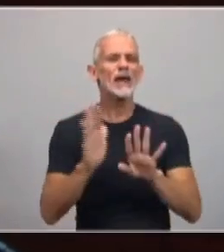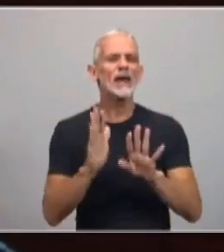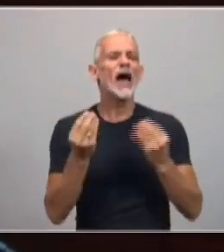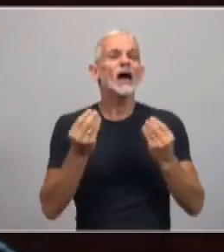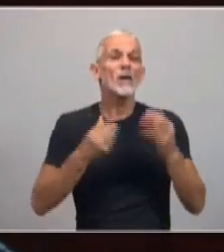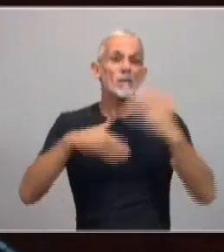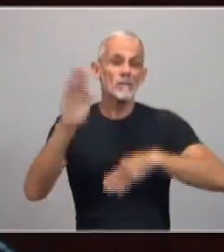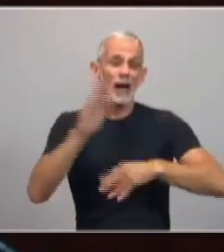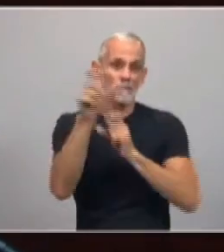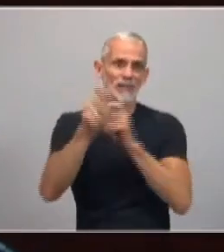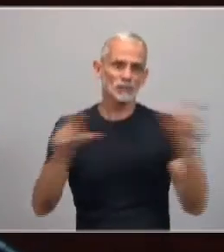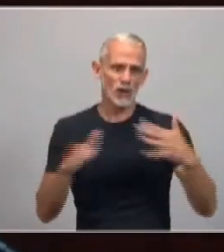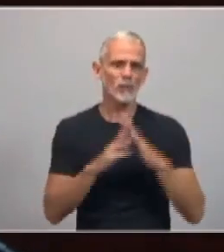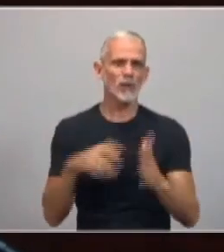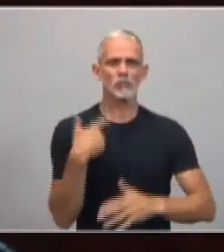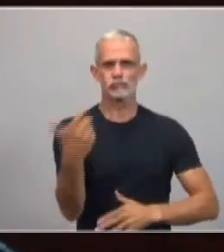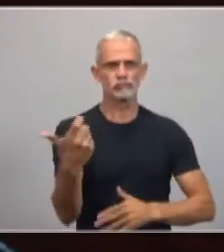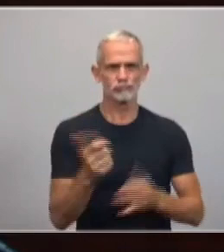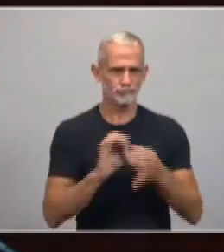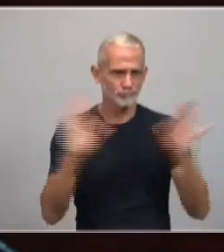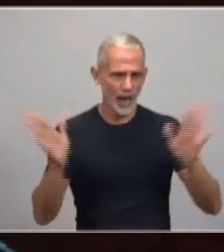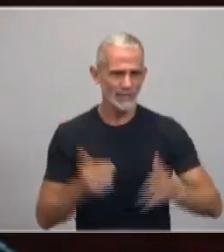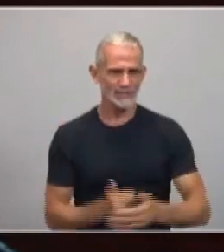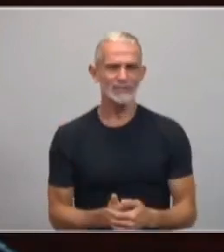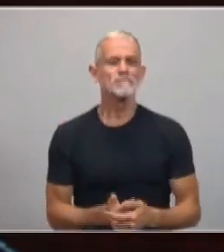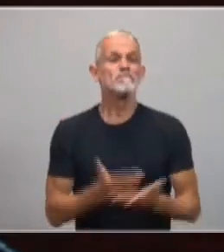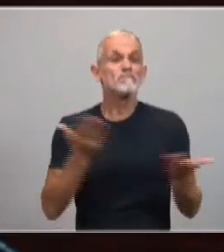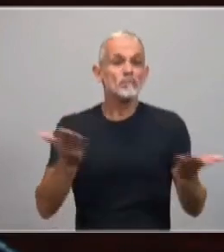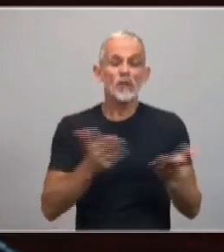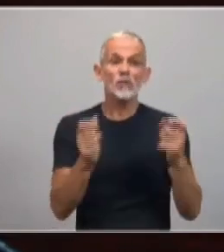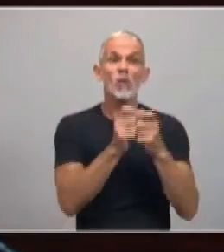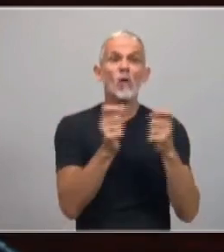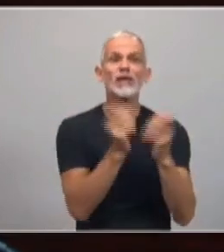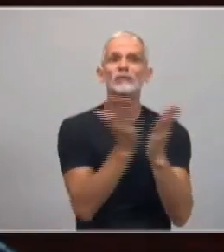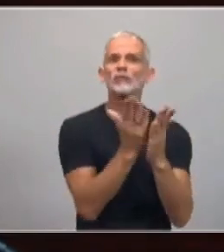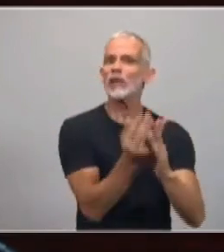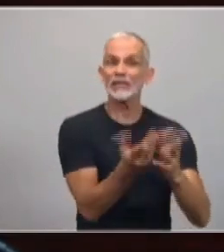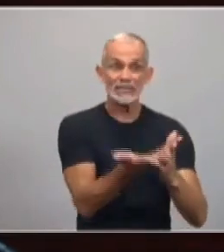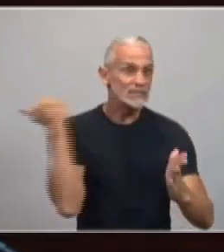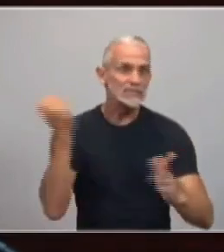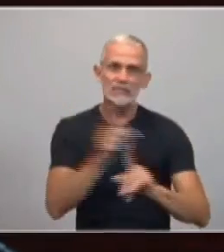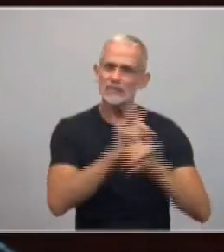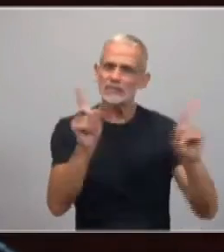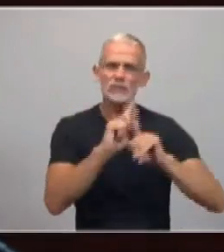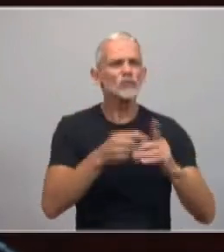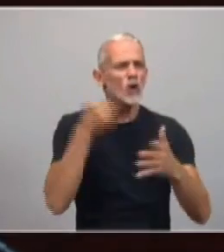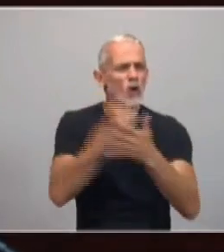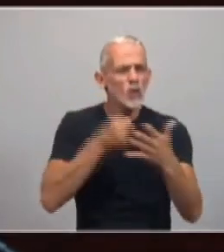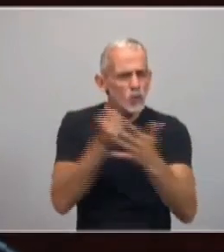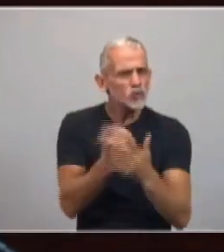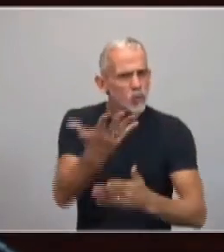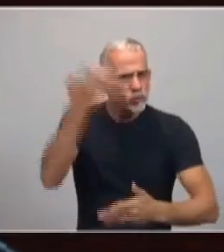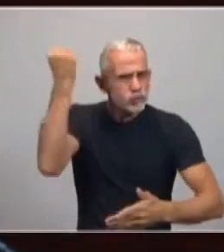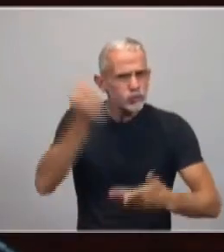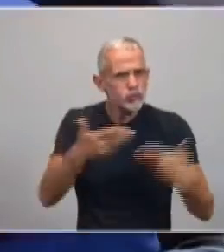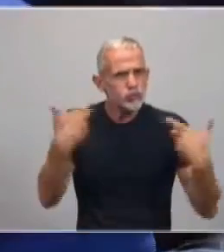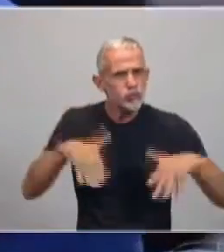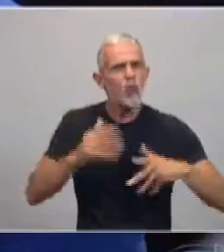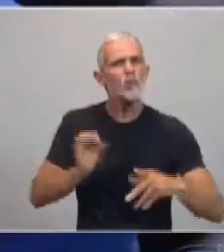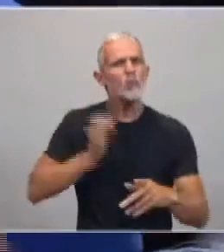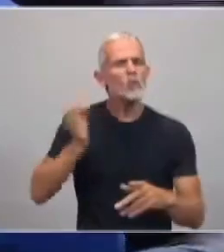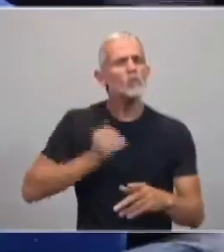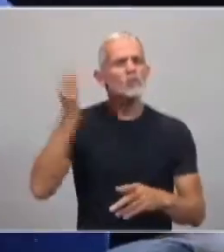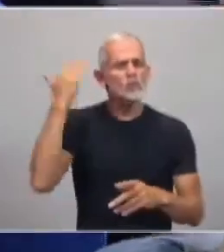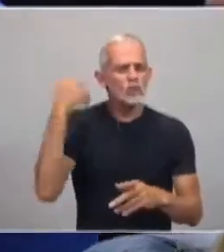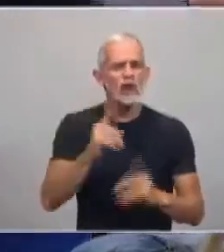a más beneficiarios. No nos van a quitar el boleto estudiantil, que es producto de una lucha que llevaron